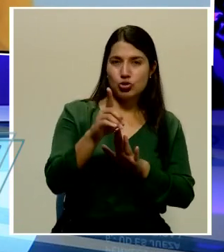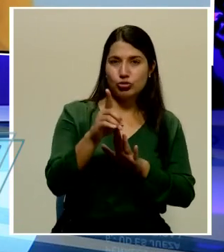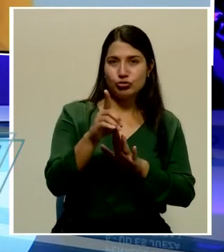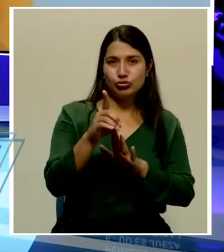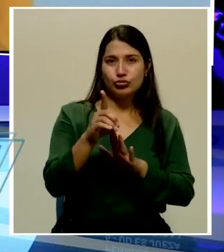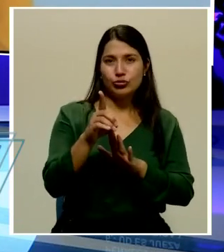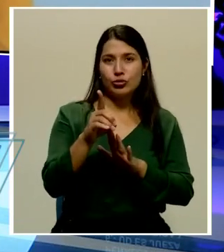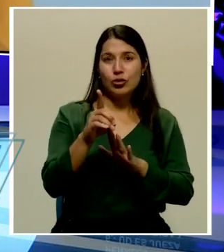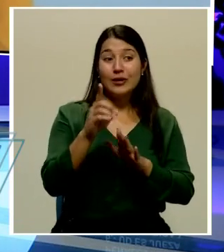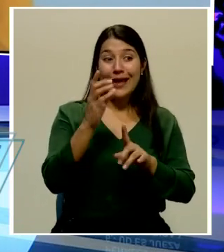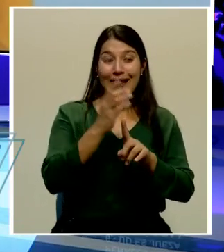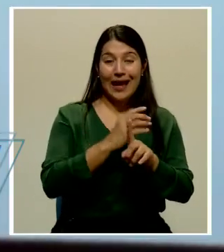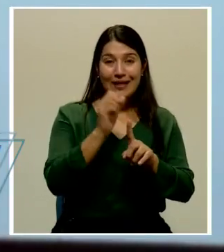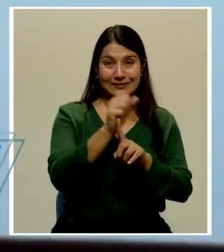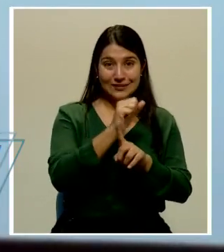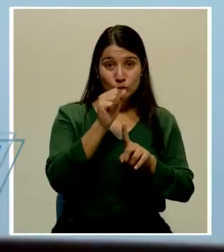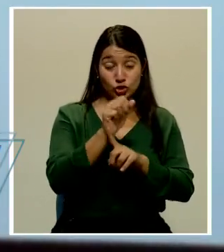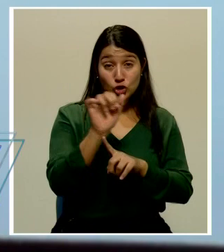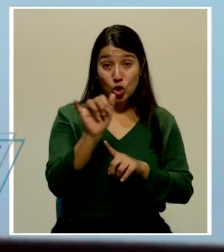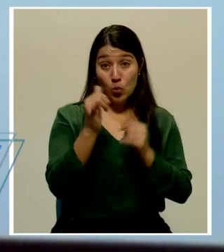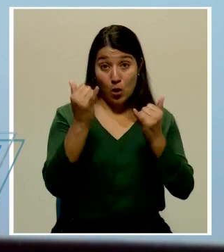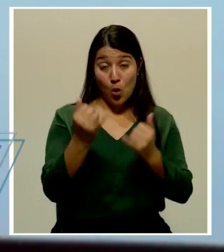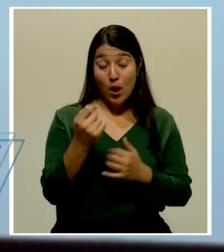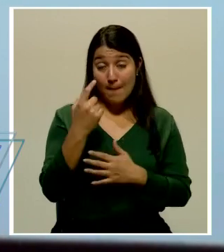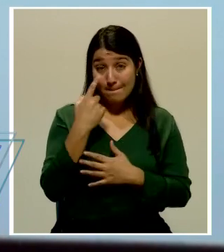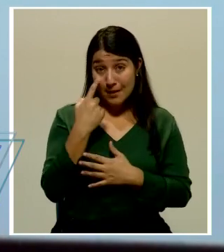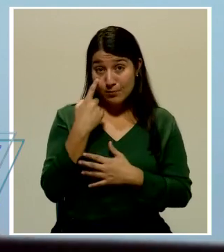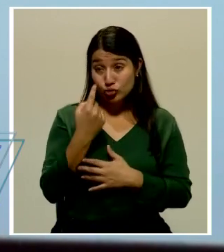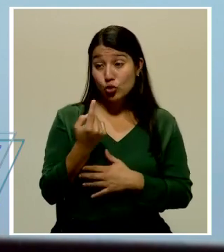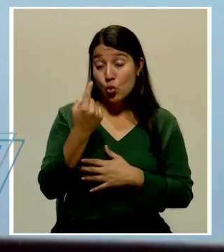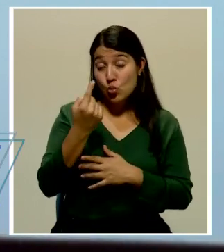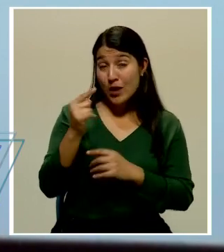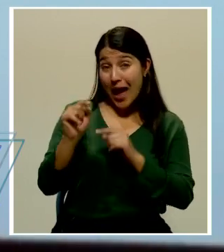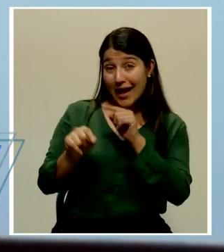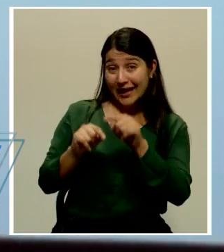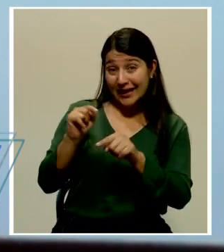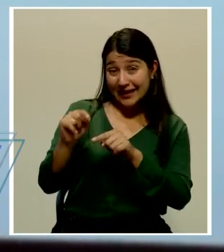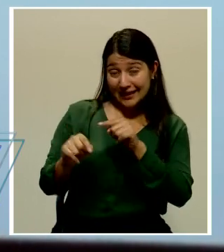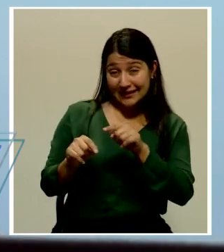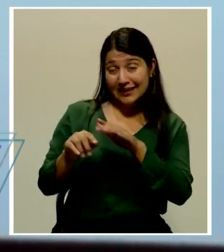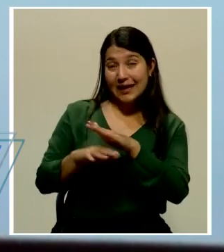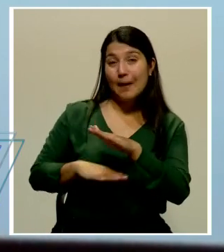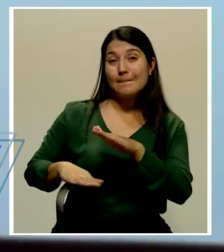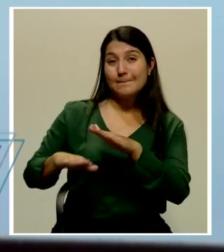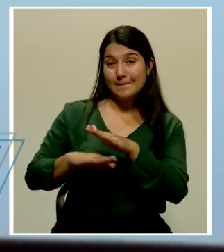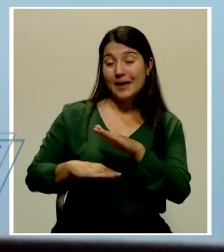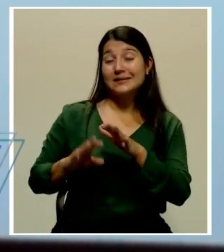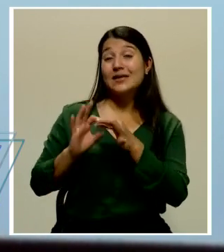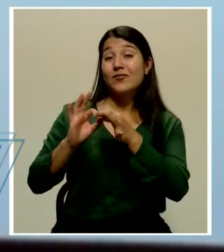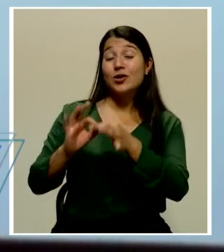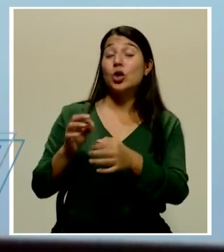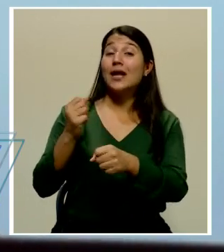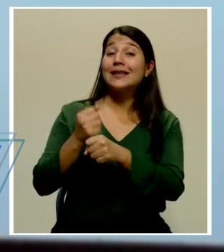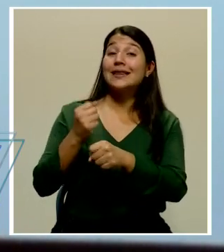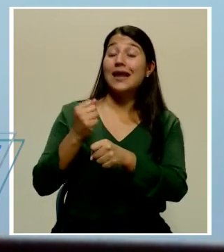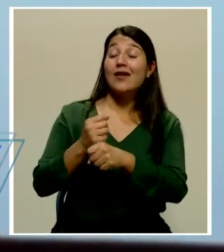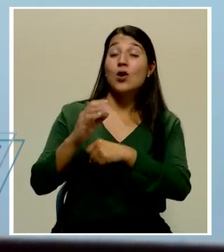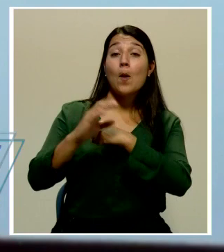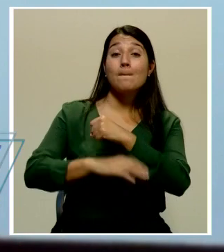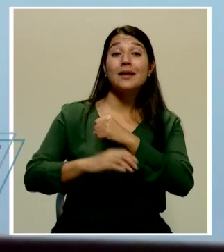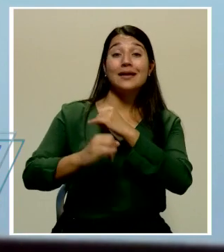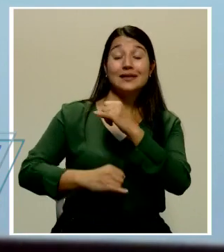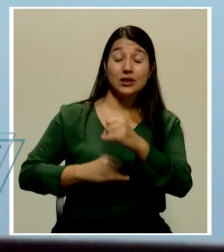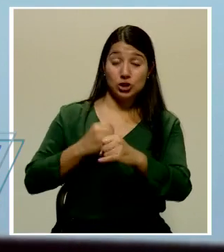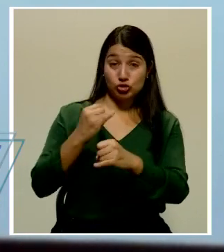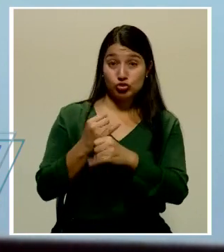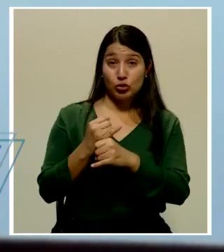viendo acá en este momento. Una de las críticas fundamentales que se le ha hecho a la labor de la Corte Penal Internacional,